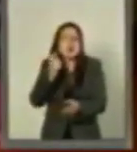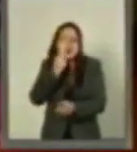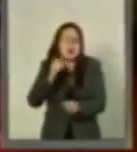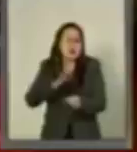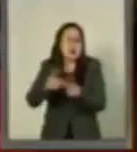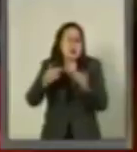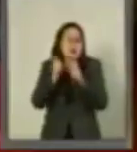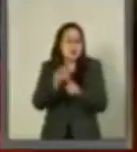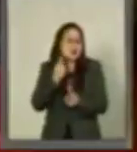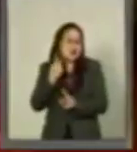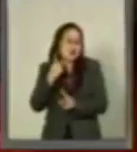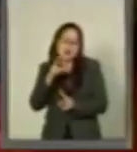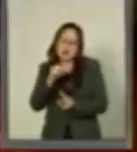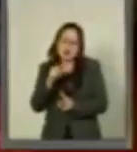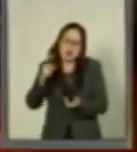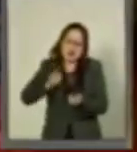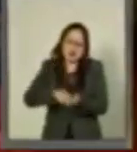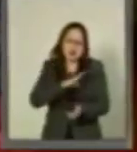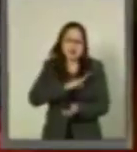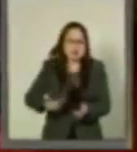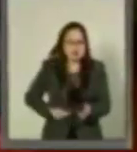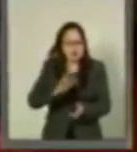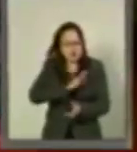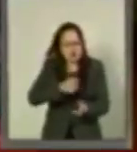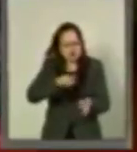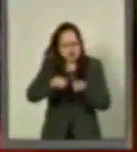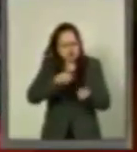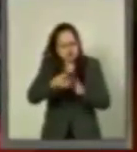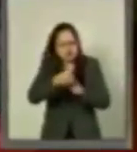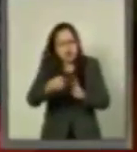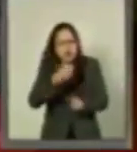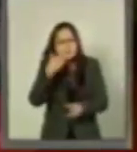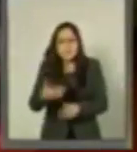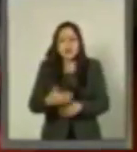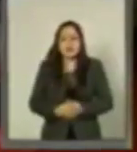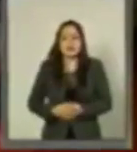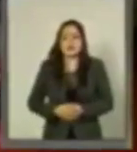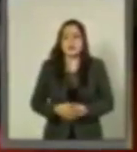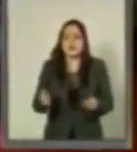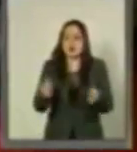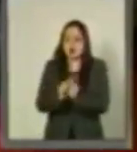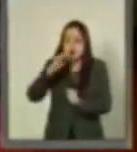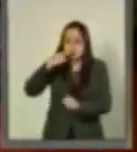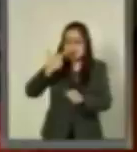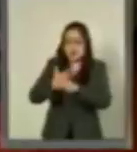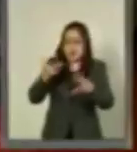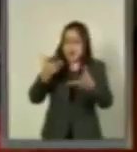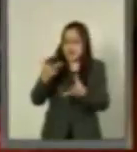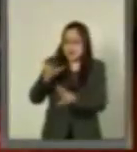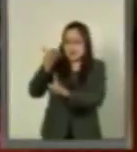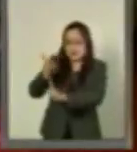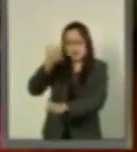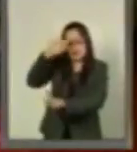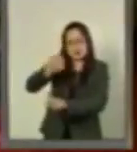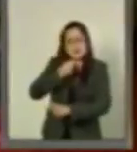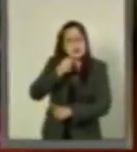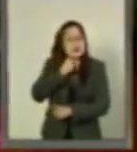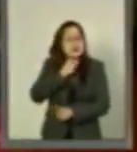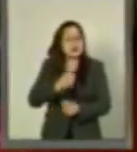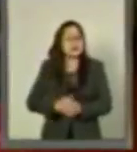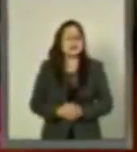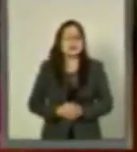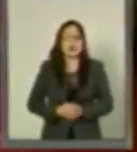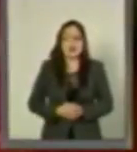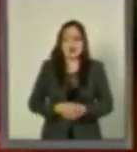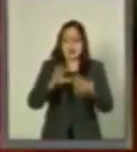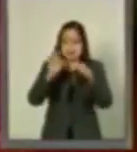partidos políticos que puedan gobernar estos municipios. Es actuar con responsabilidad, senador. Es decir las